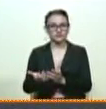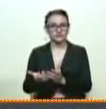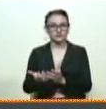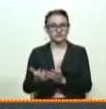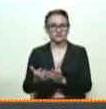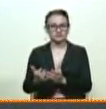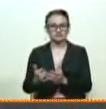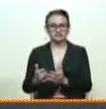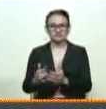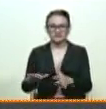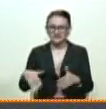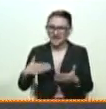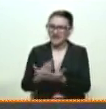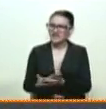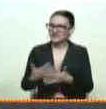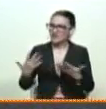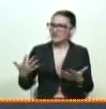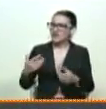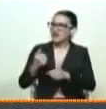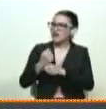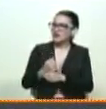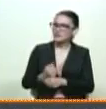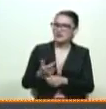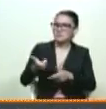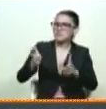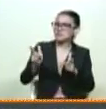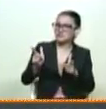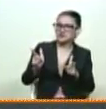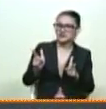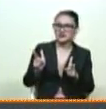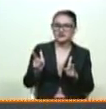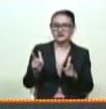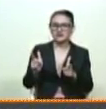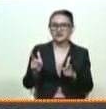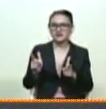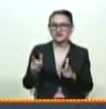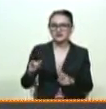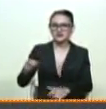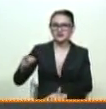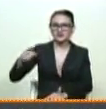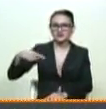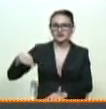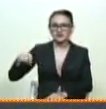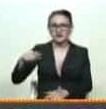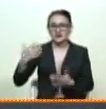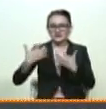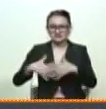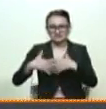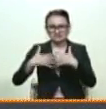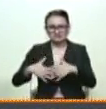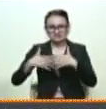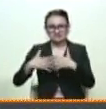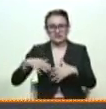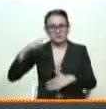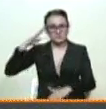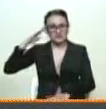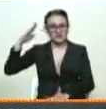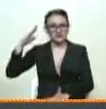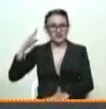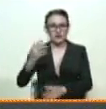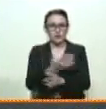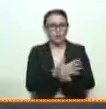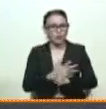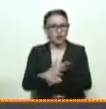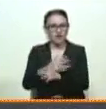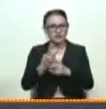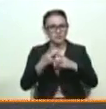¿Hasta cuándo vamos a permitir que los lobbies de las grandes industrias militares estén jugando